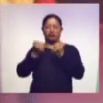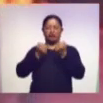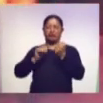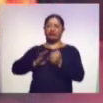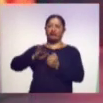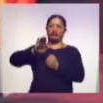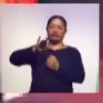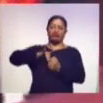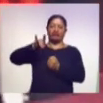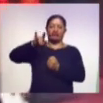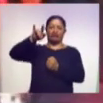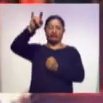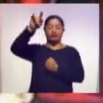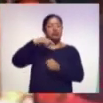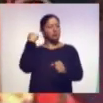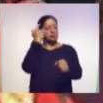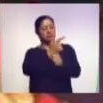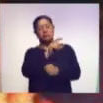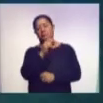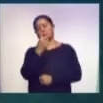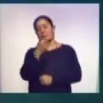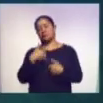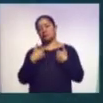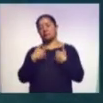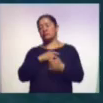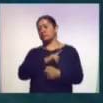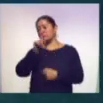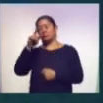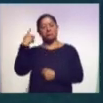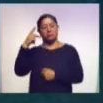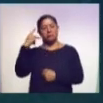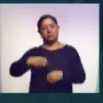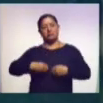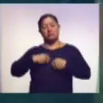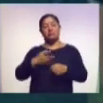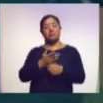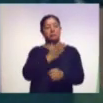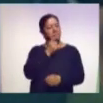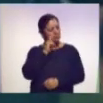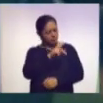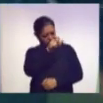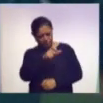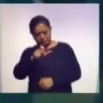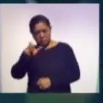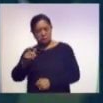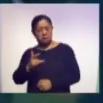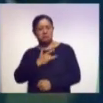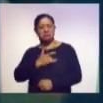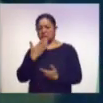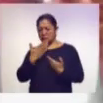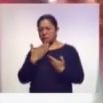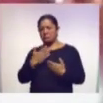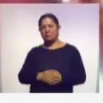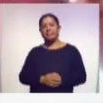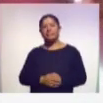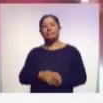del mar, ubicando a 22 jóvenes provenientes de Grajales, Puebla. Tras realizar una valoración, las personas no presentaban ningún problema de salud, toda vez que al